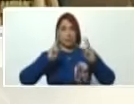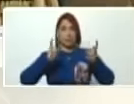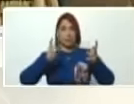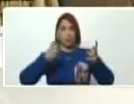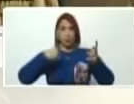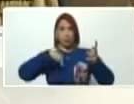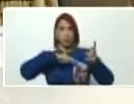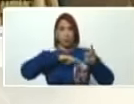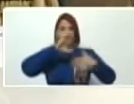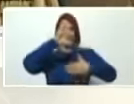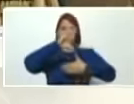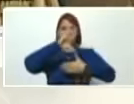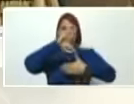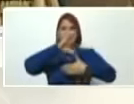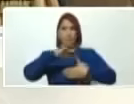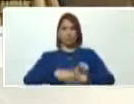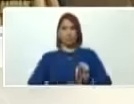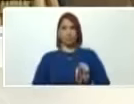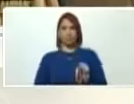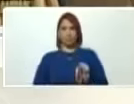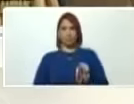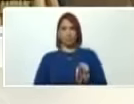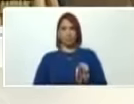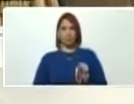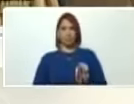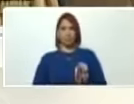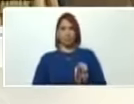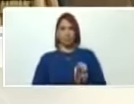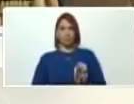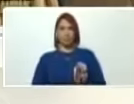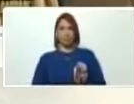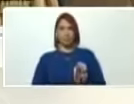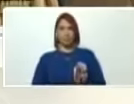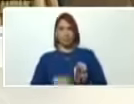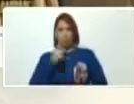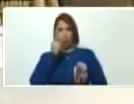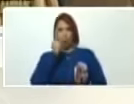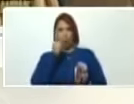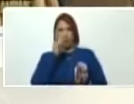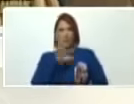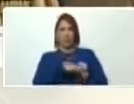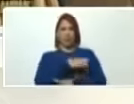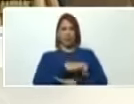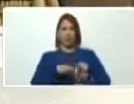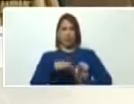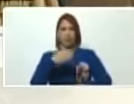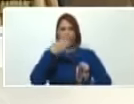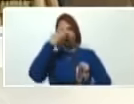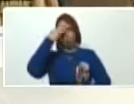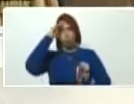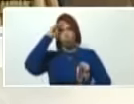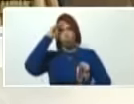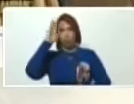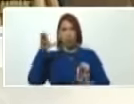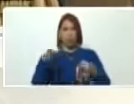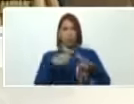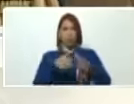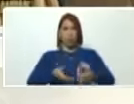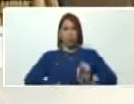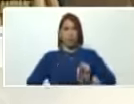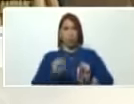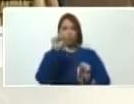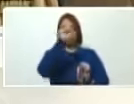Nuestra América. Intérprete Mayito Rivero, de Cuba, con el grupo Hijos del